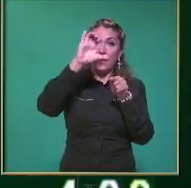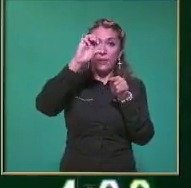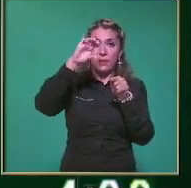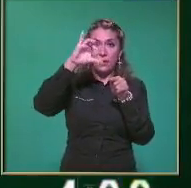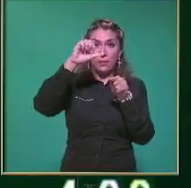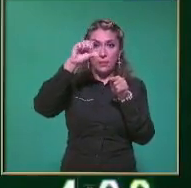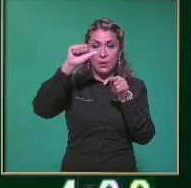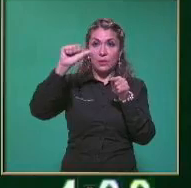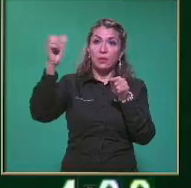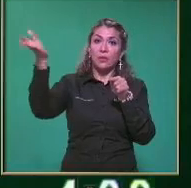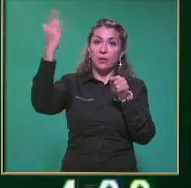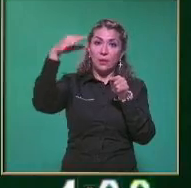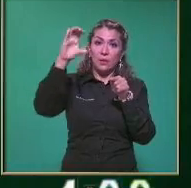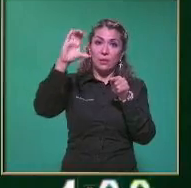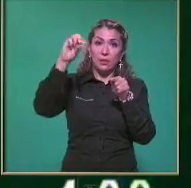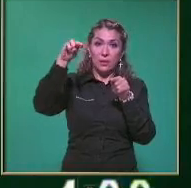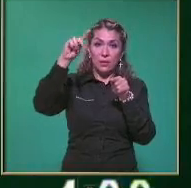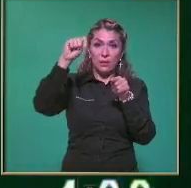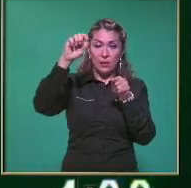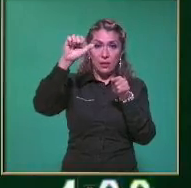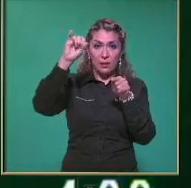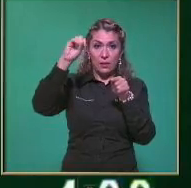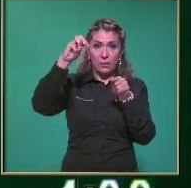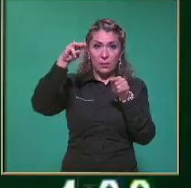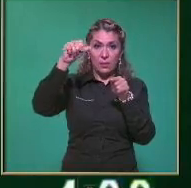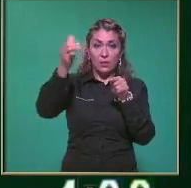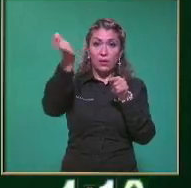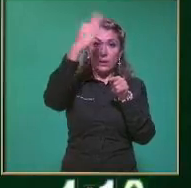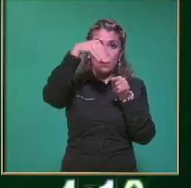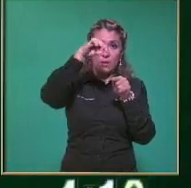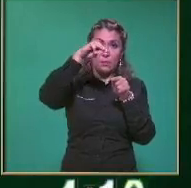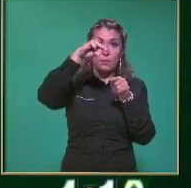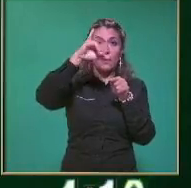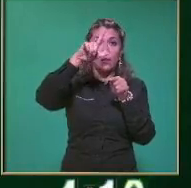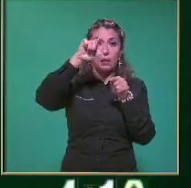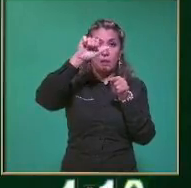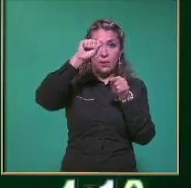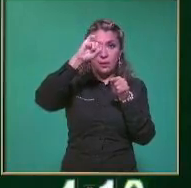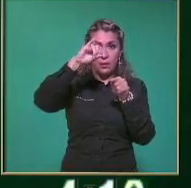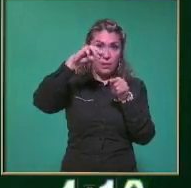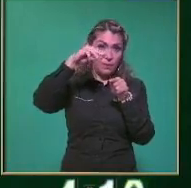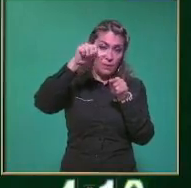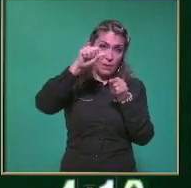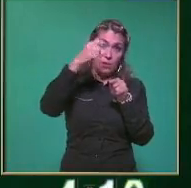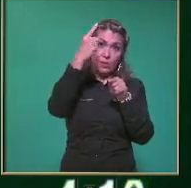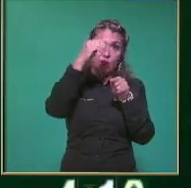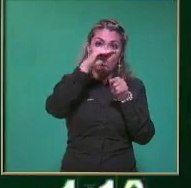10, las centésimas, que son 1 sobre 100, las milésimas, 1